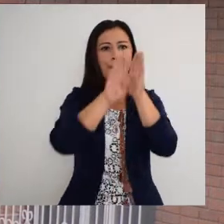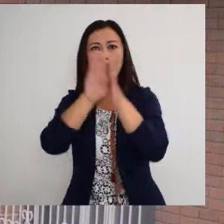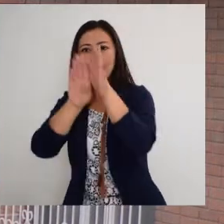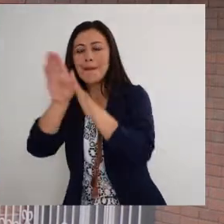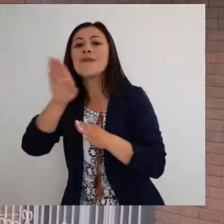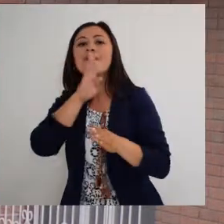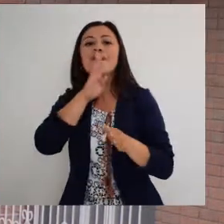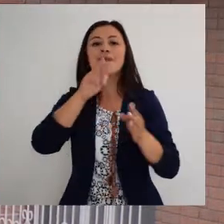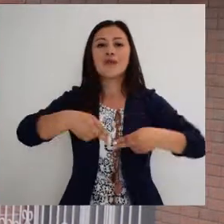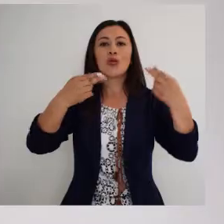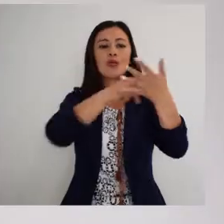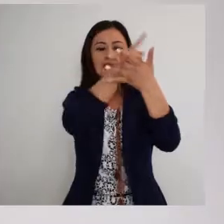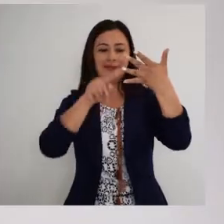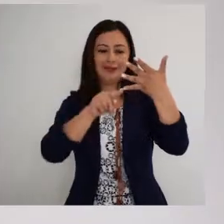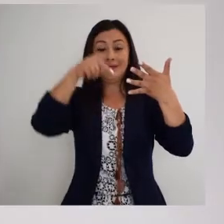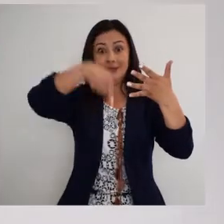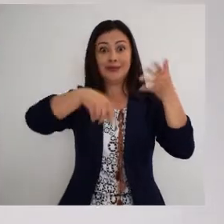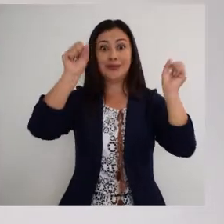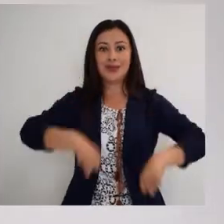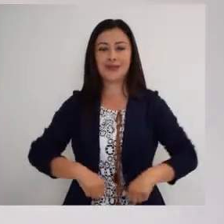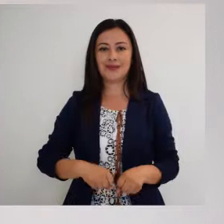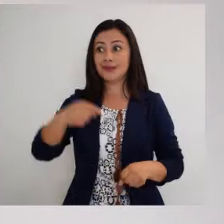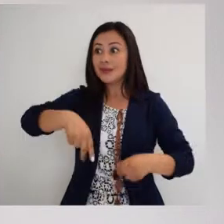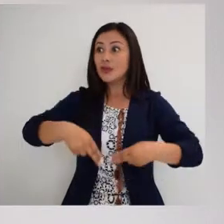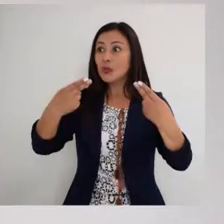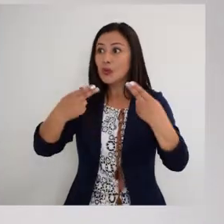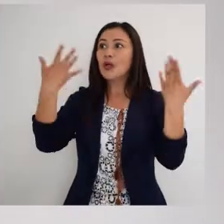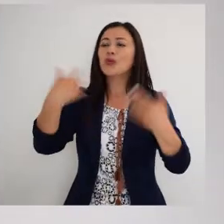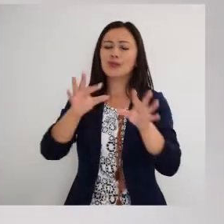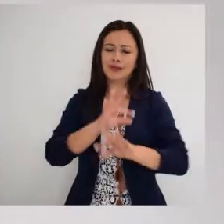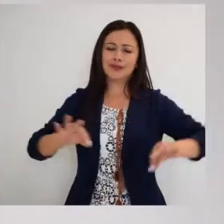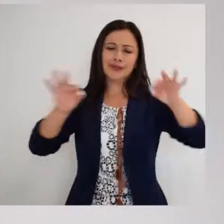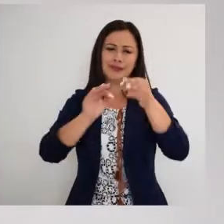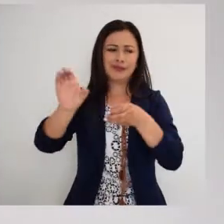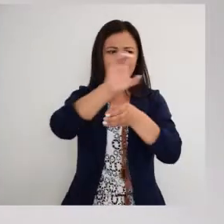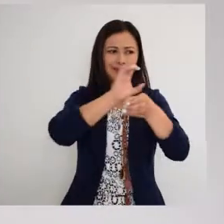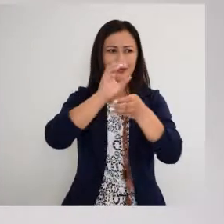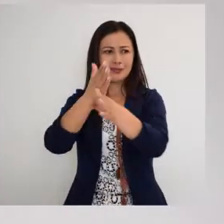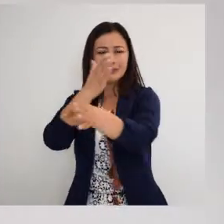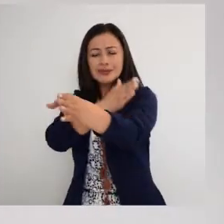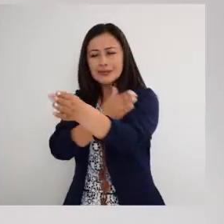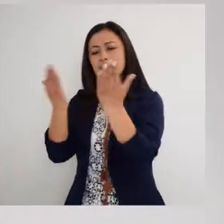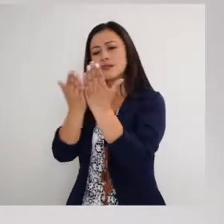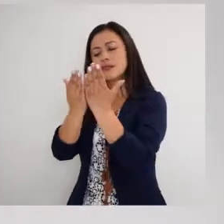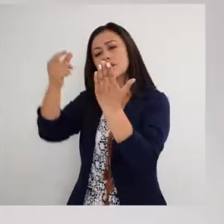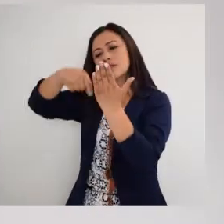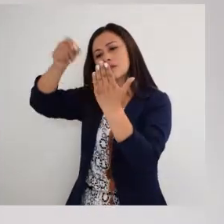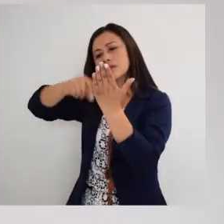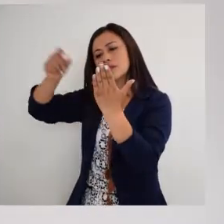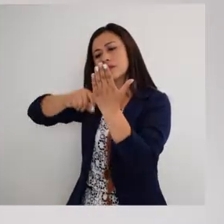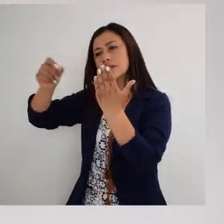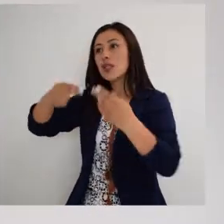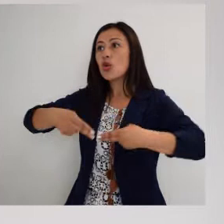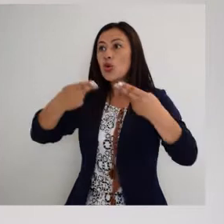de Ciudades 2018. Sí, la verdad que para la ciudad es muy importante que después de realizado ese estudio, pues